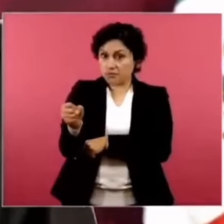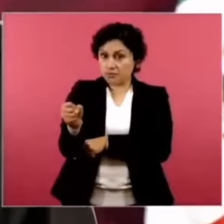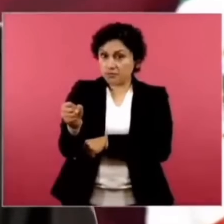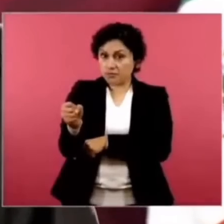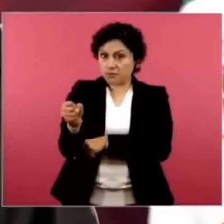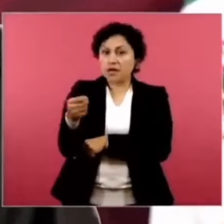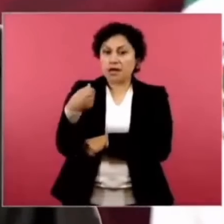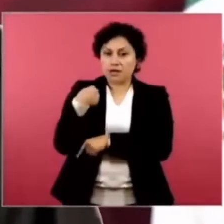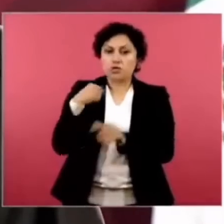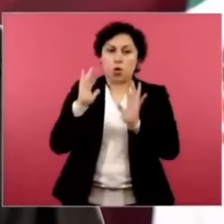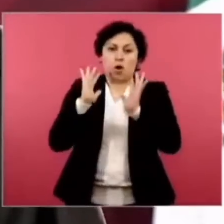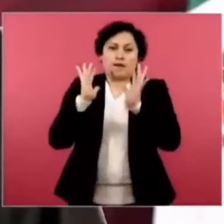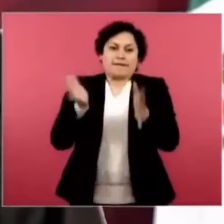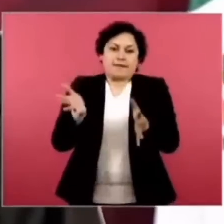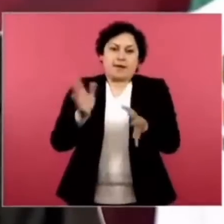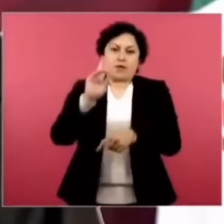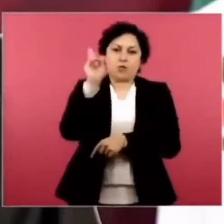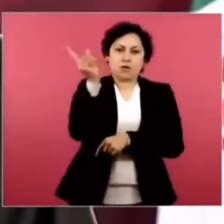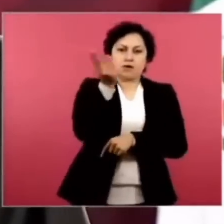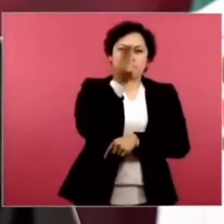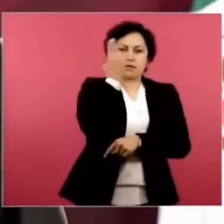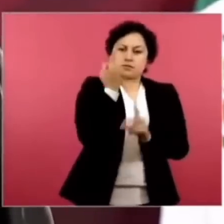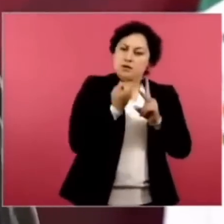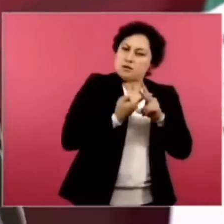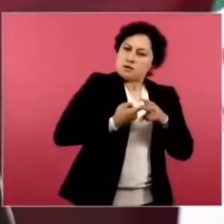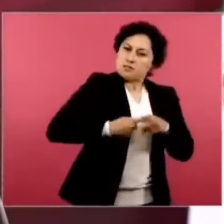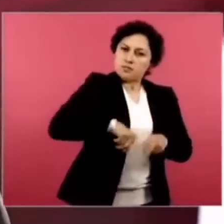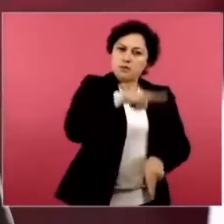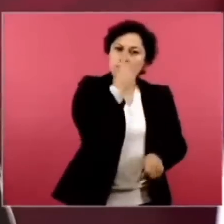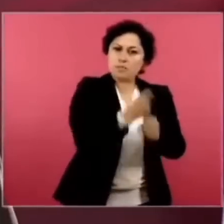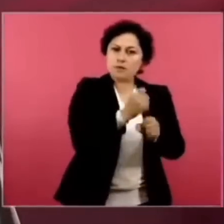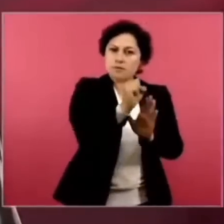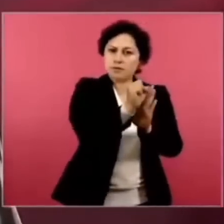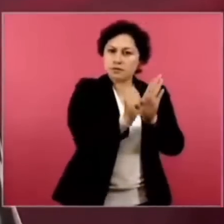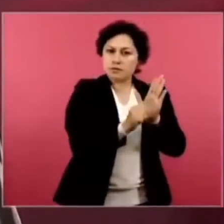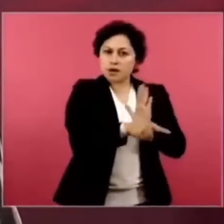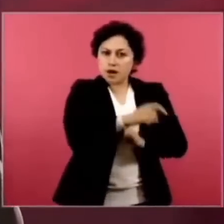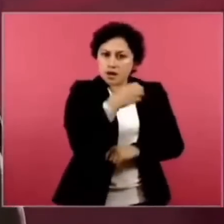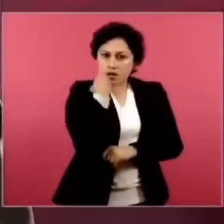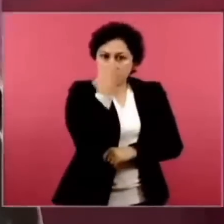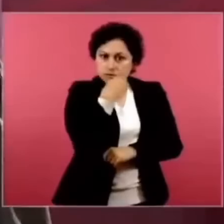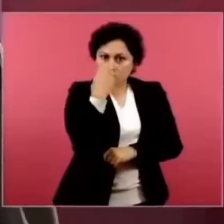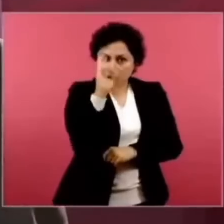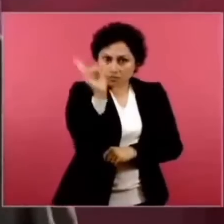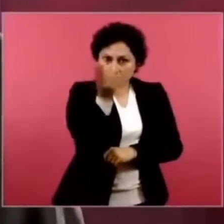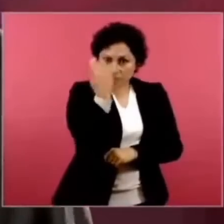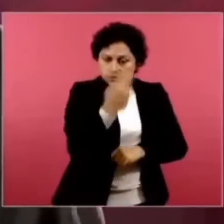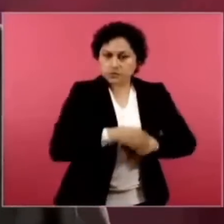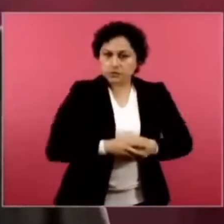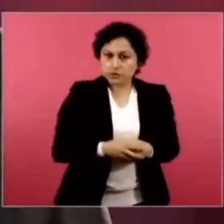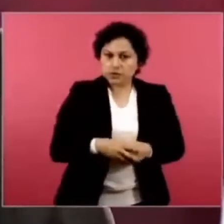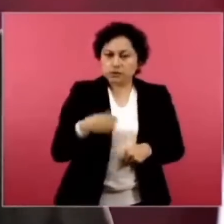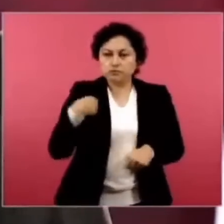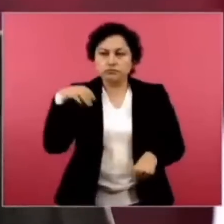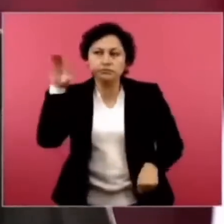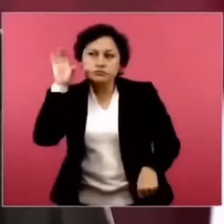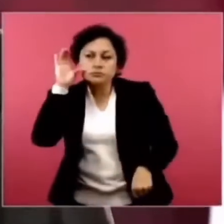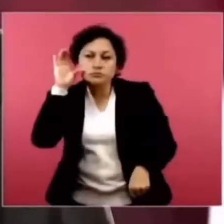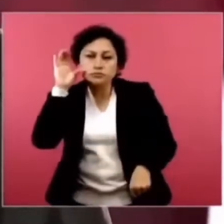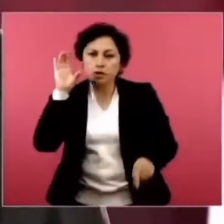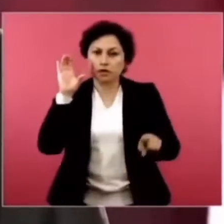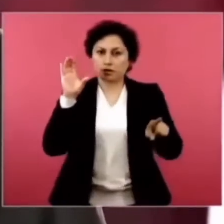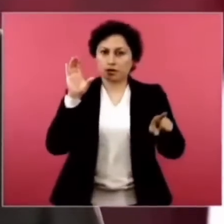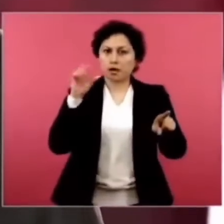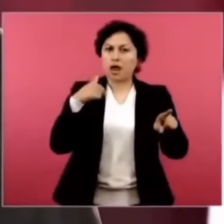yo en primer año, en primer semestre en la facultad, pero ya empezaba a participar en